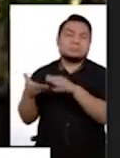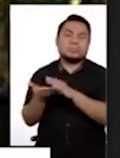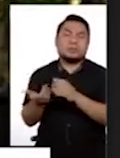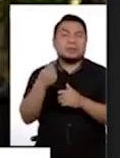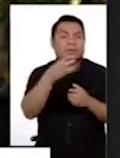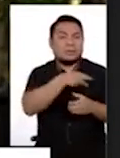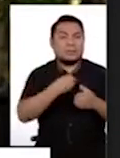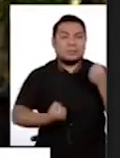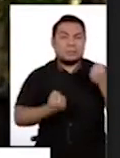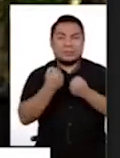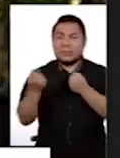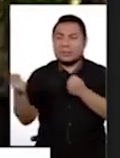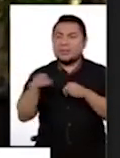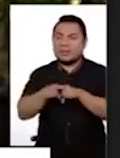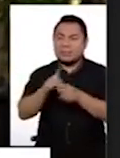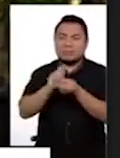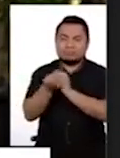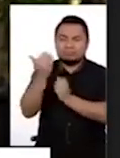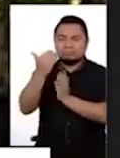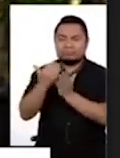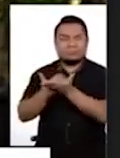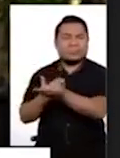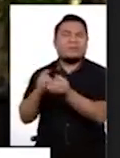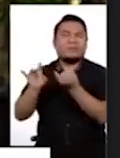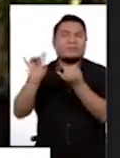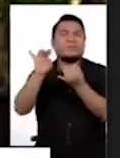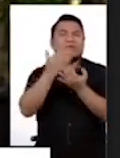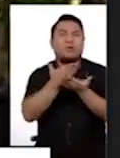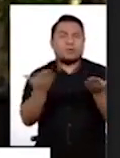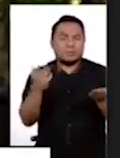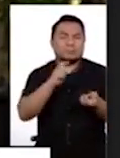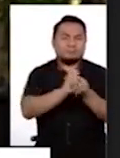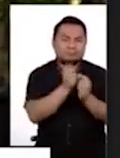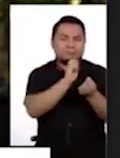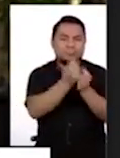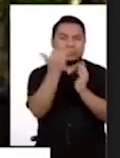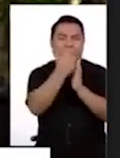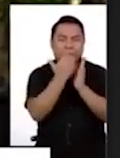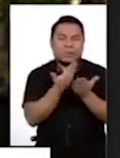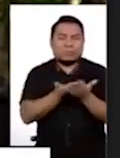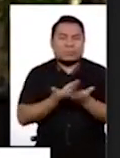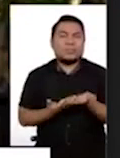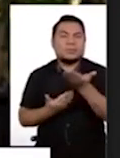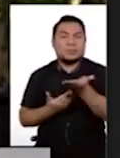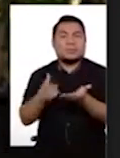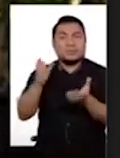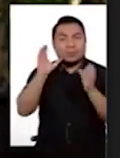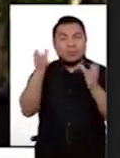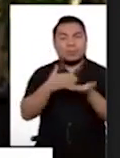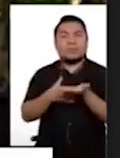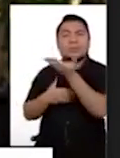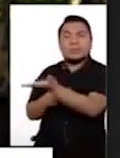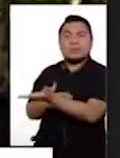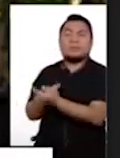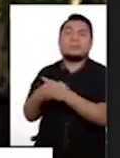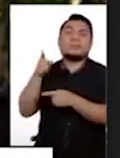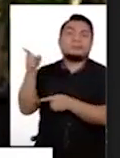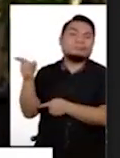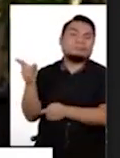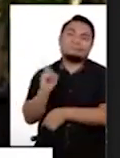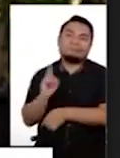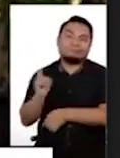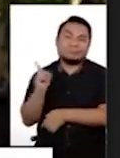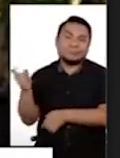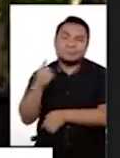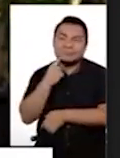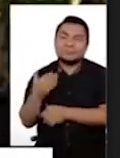Transportes. Y hay una serie de iniciativas que, con legítimo derecho, seguramente los proponen los señores congresistas, pero que están trastocando